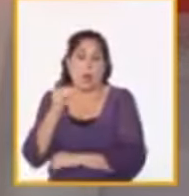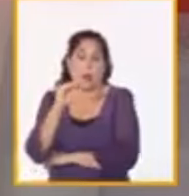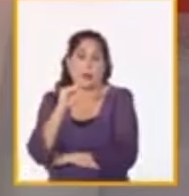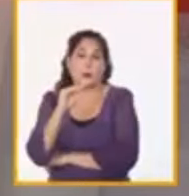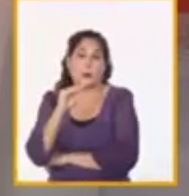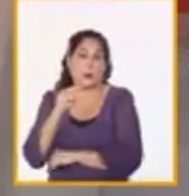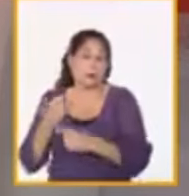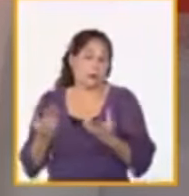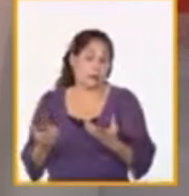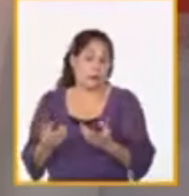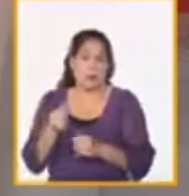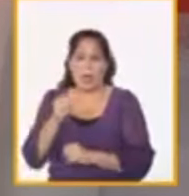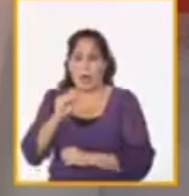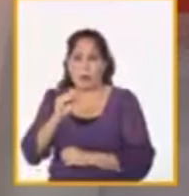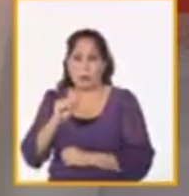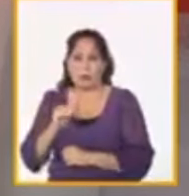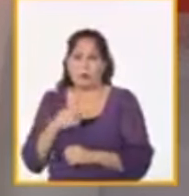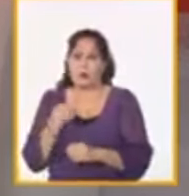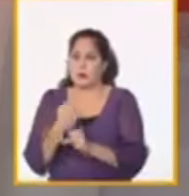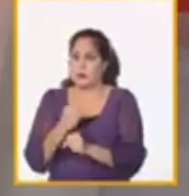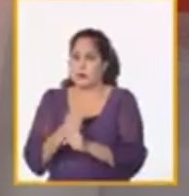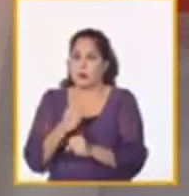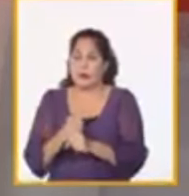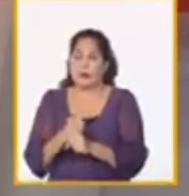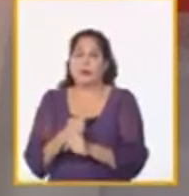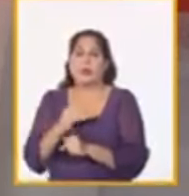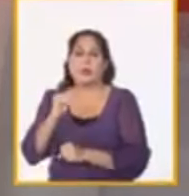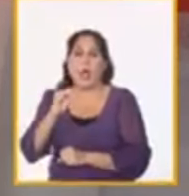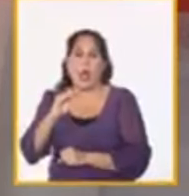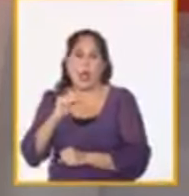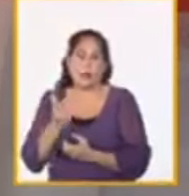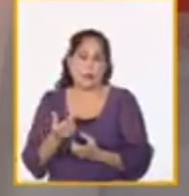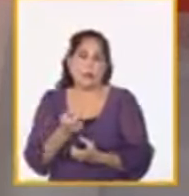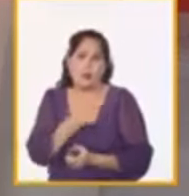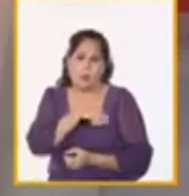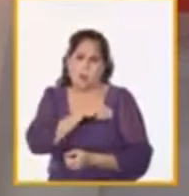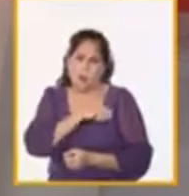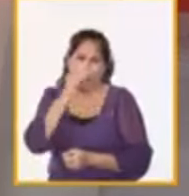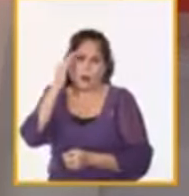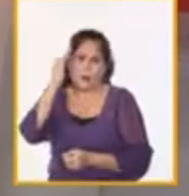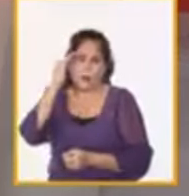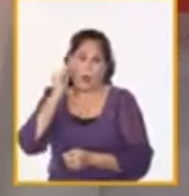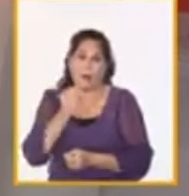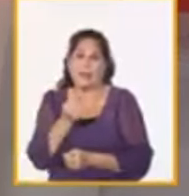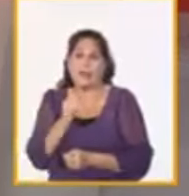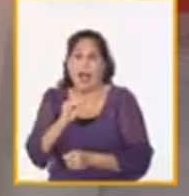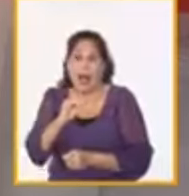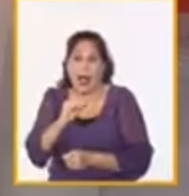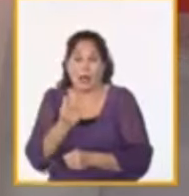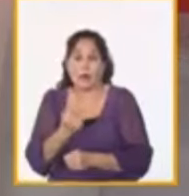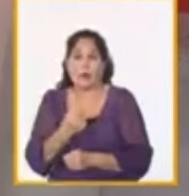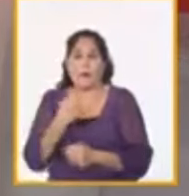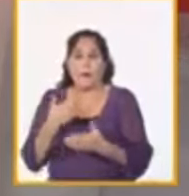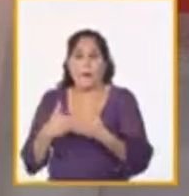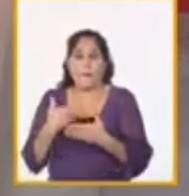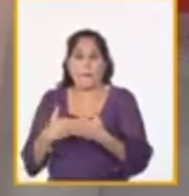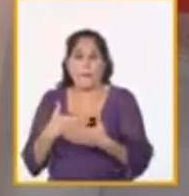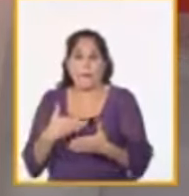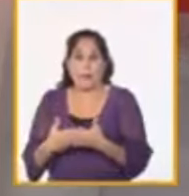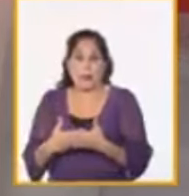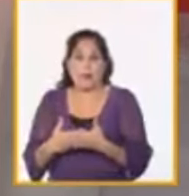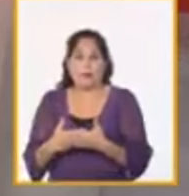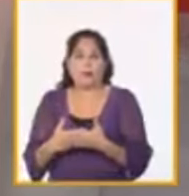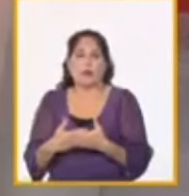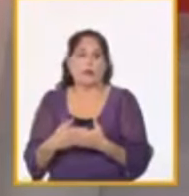que perciben nuestros trabajadores, yo le puedo explicar a la población que el salario medio en las empresas de